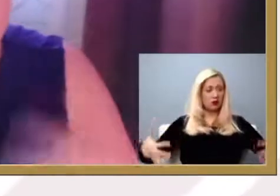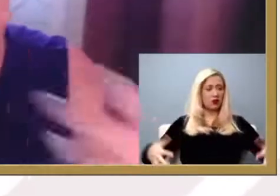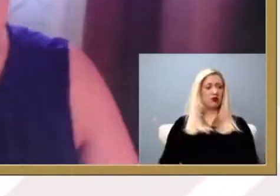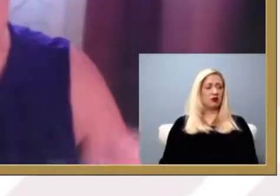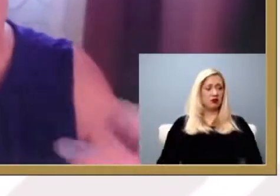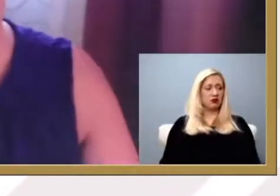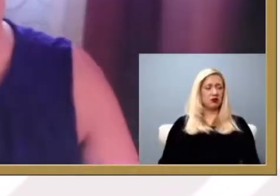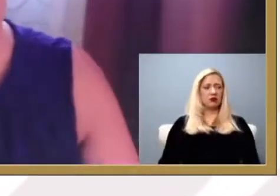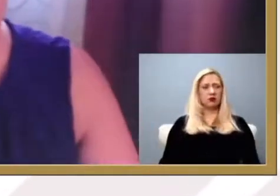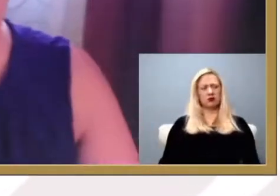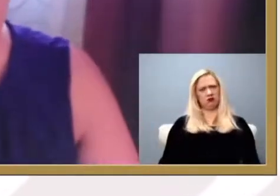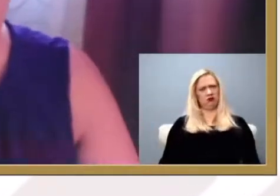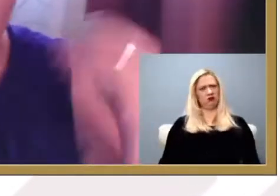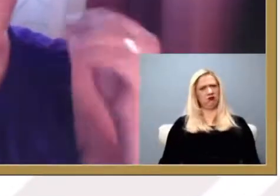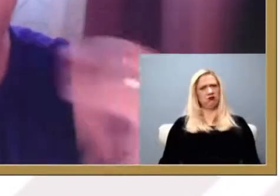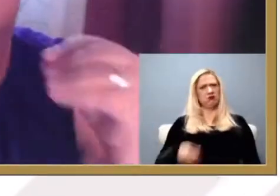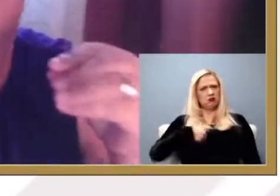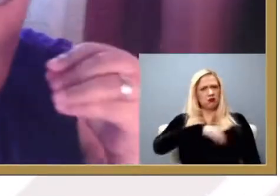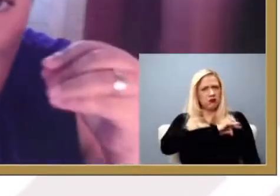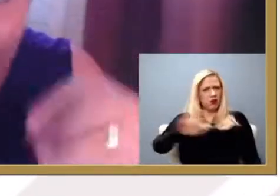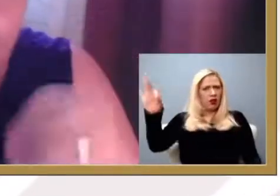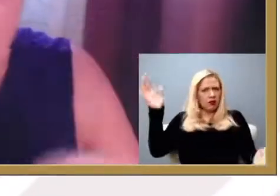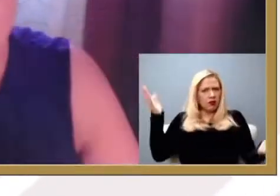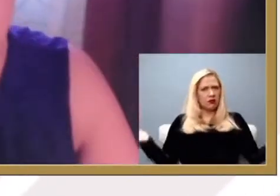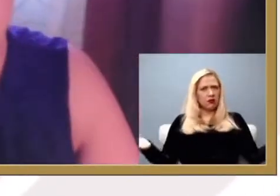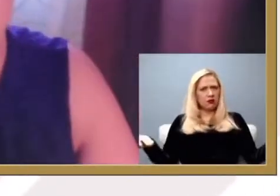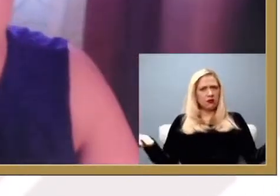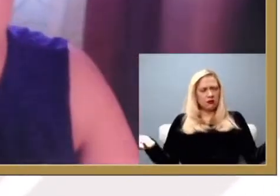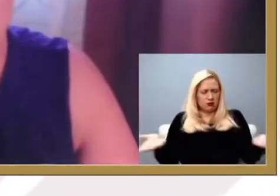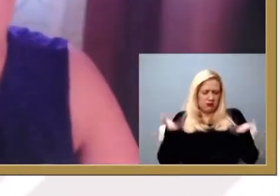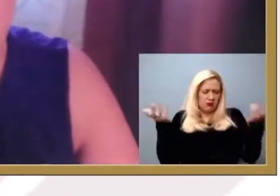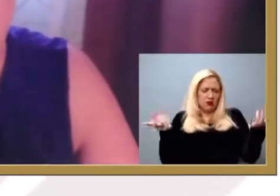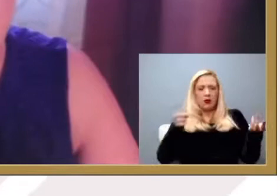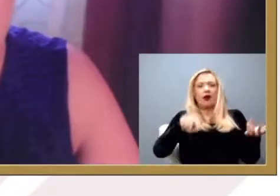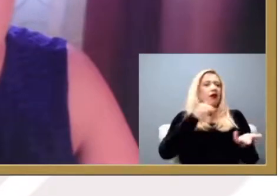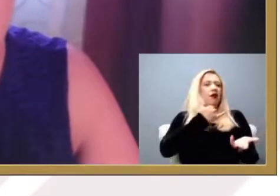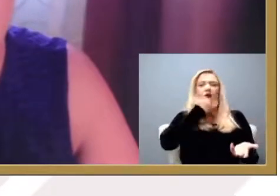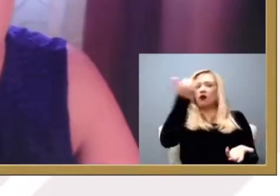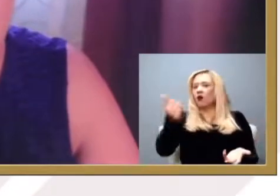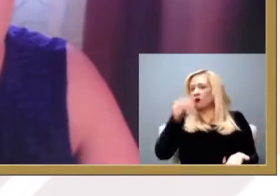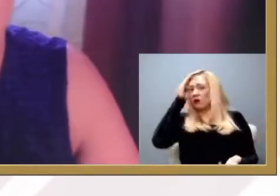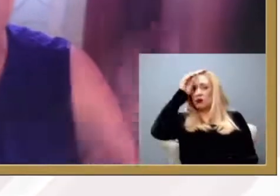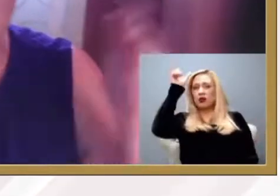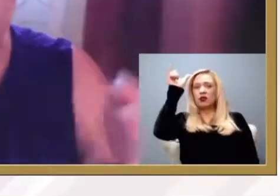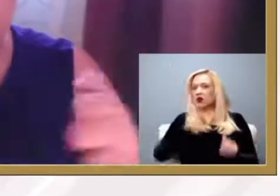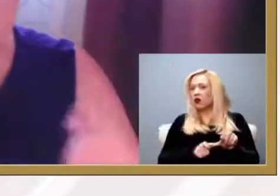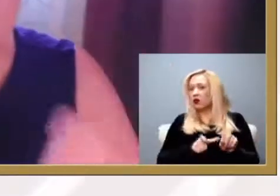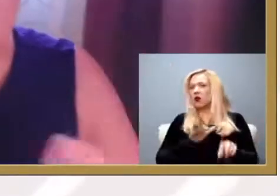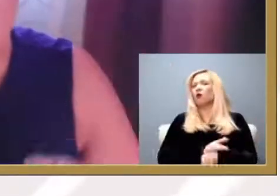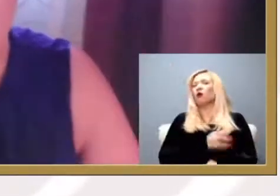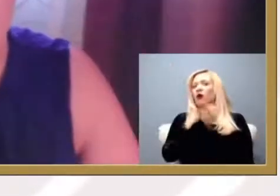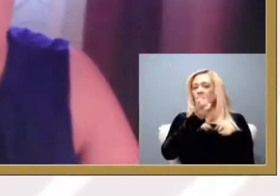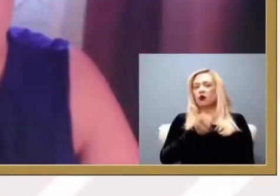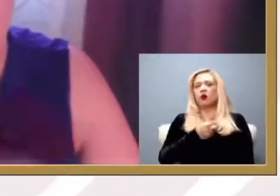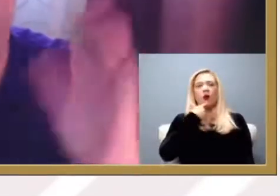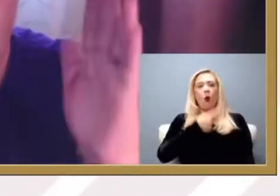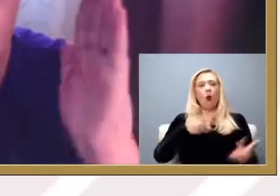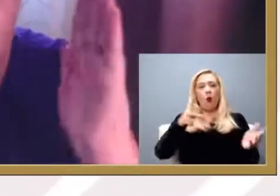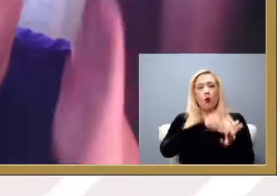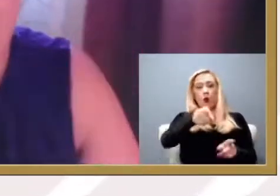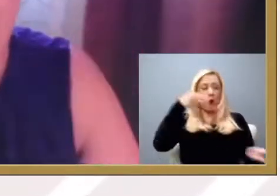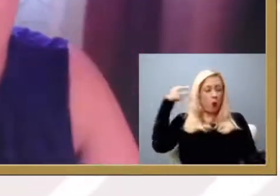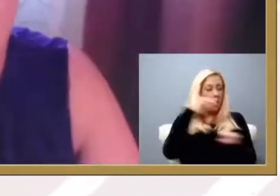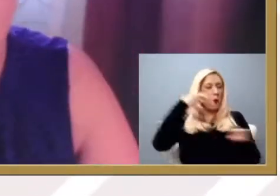posibilidades de ser en el mundo. Y yo creo que eso es lo que genera los prejuicios, y hay que poner mucha atención en ello, porque de tanto que le repites a alguien que es